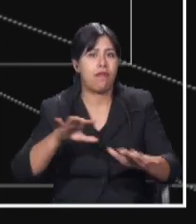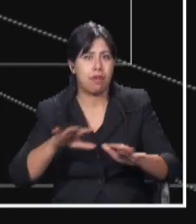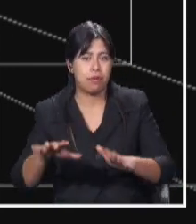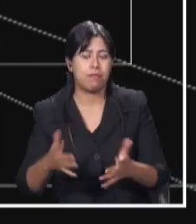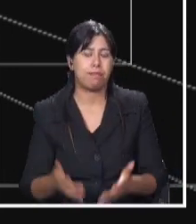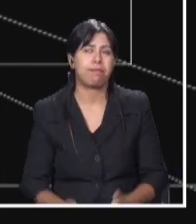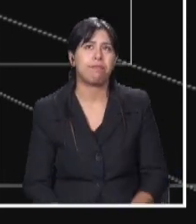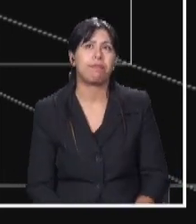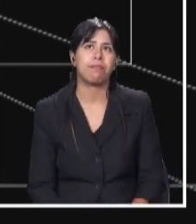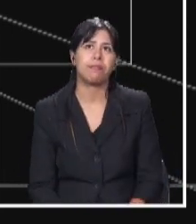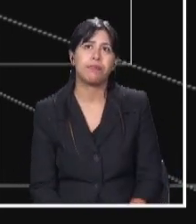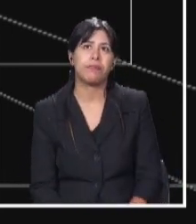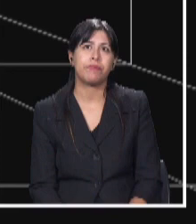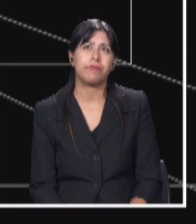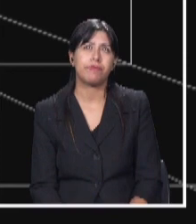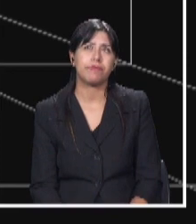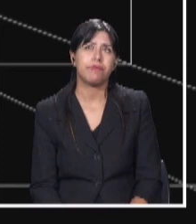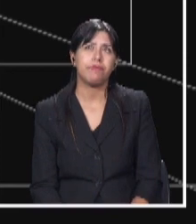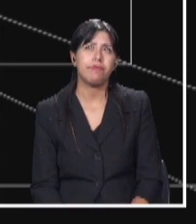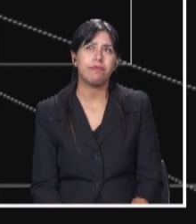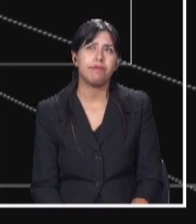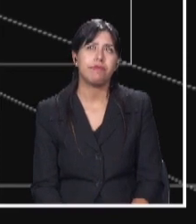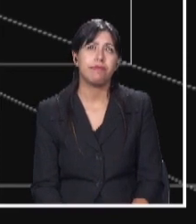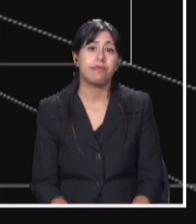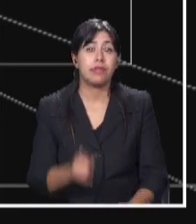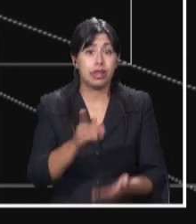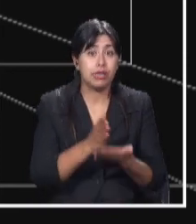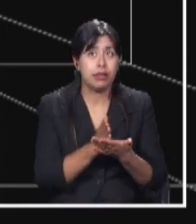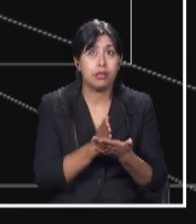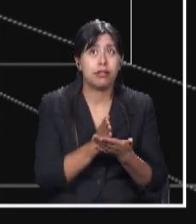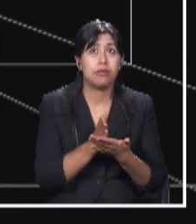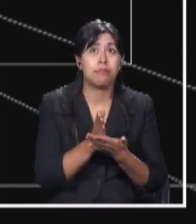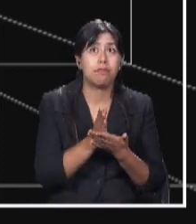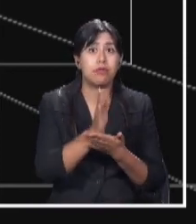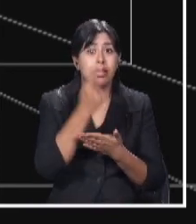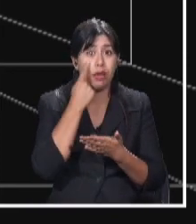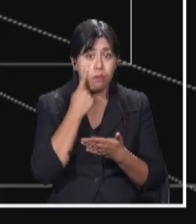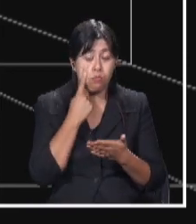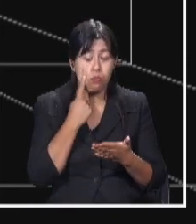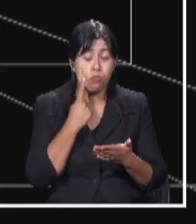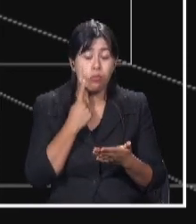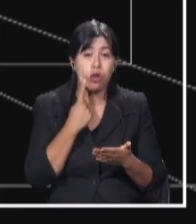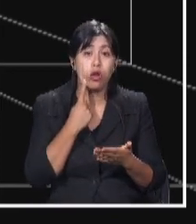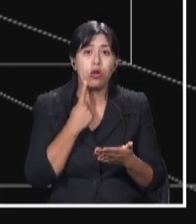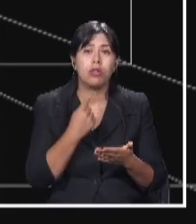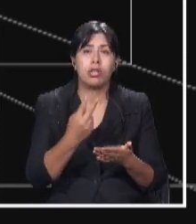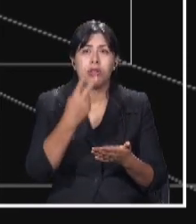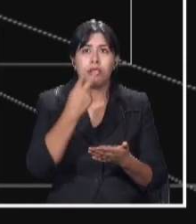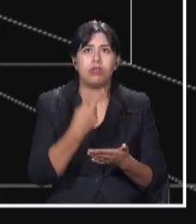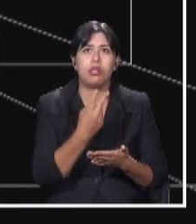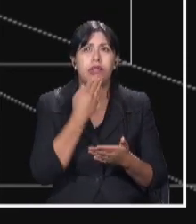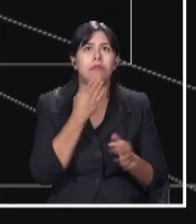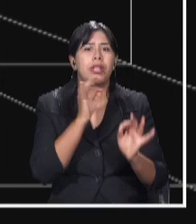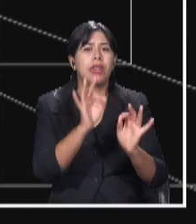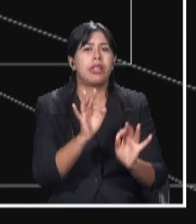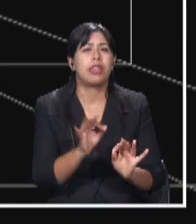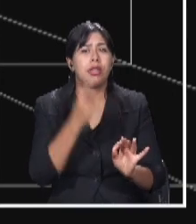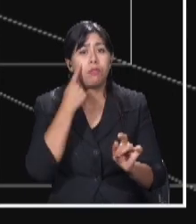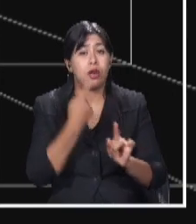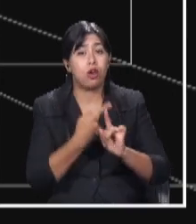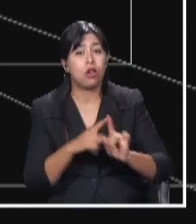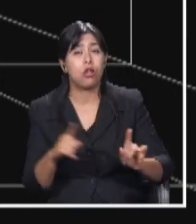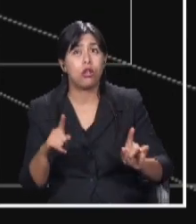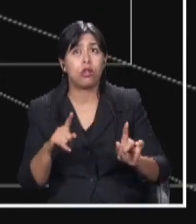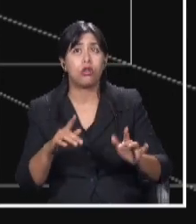¿Ya? Y ahí esas son el tipo de caminatas que empiezan a converger de esta exploración. Y podemos mirar aquí un poquito más de detalle, lo probamos con otro robot, que el que